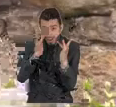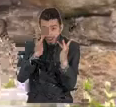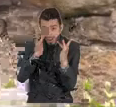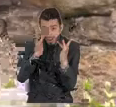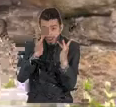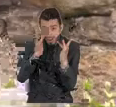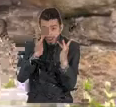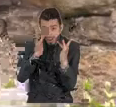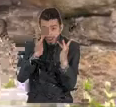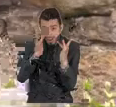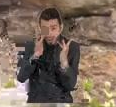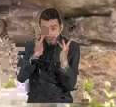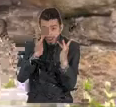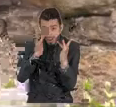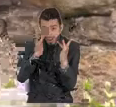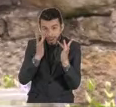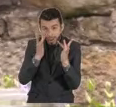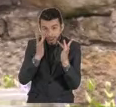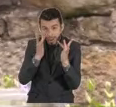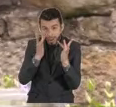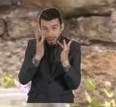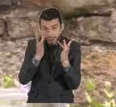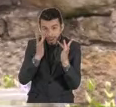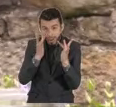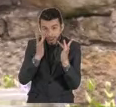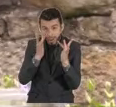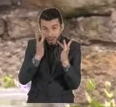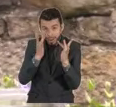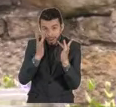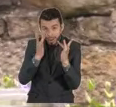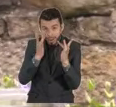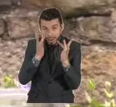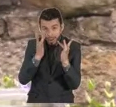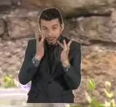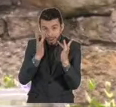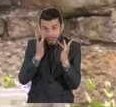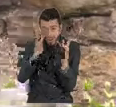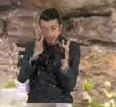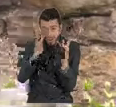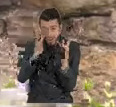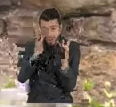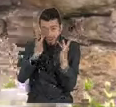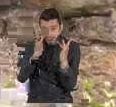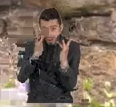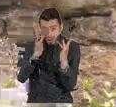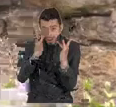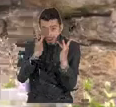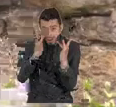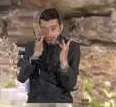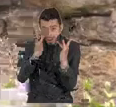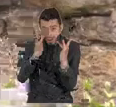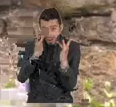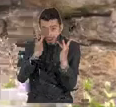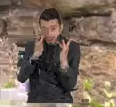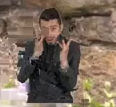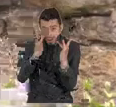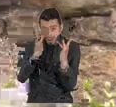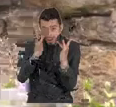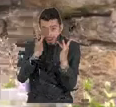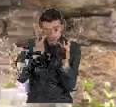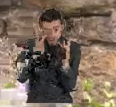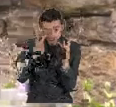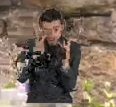proyectos, tanto sistemas, pero en particular en estos temas, el y ONU Habitat.